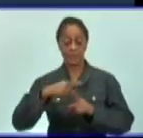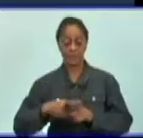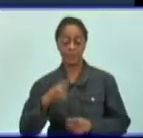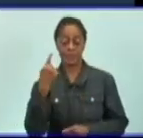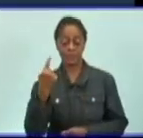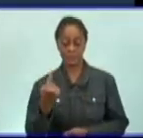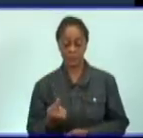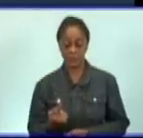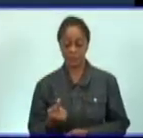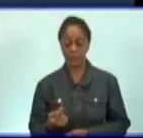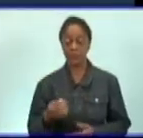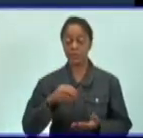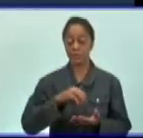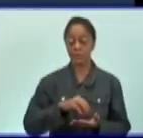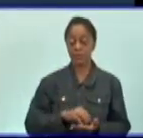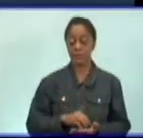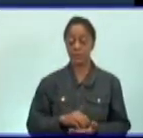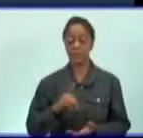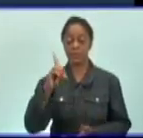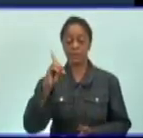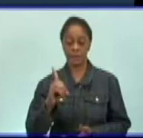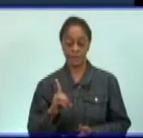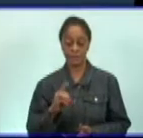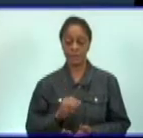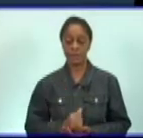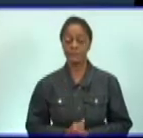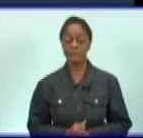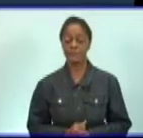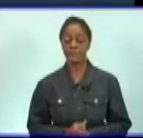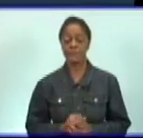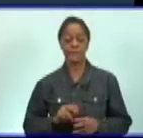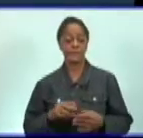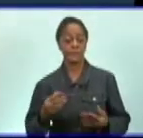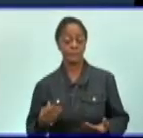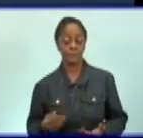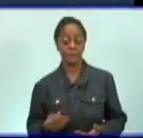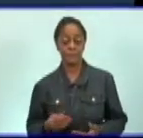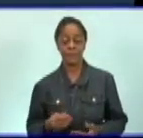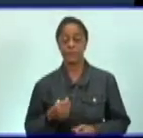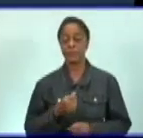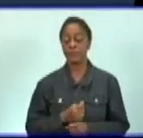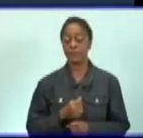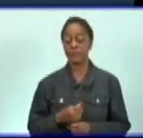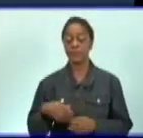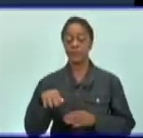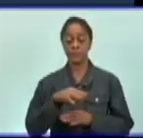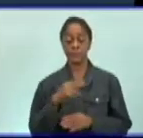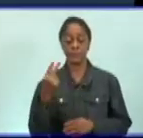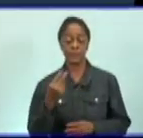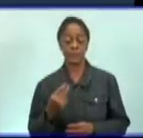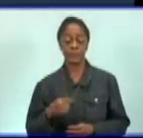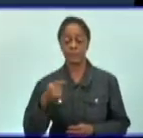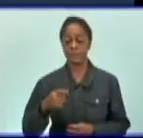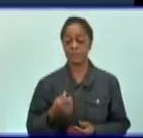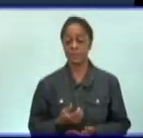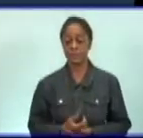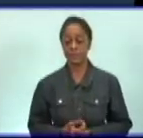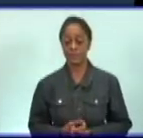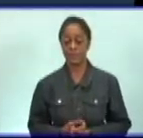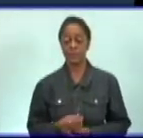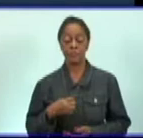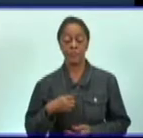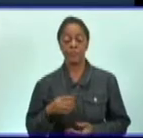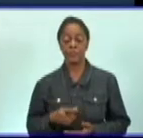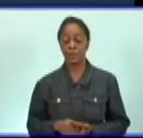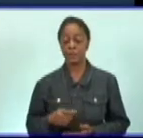1 en el lugar de la decena. Pero continuamos con sobrepaso en el segundo paso parcial. Por lo